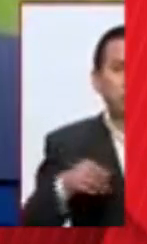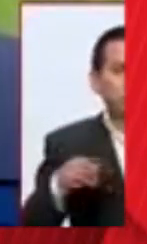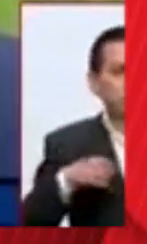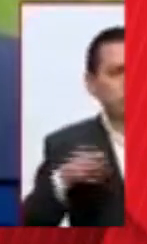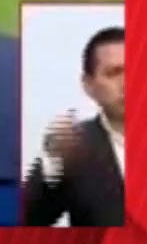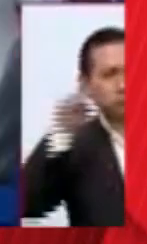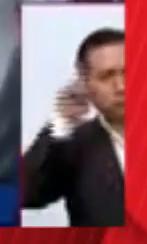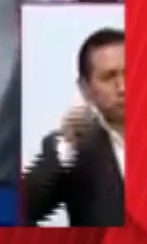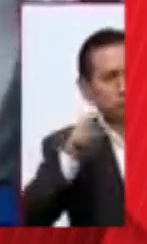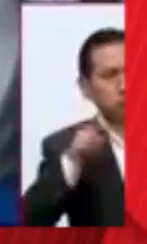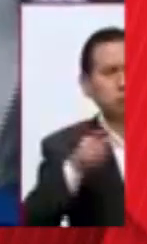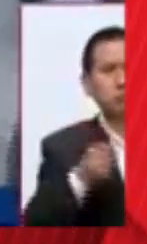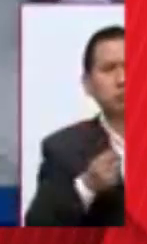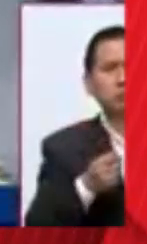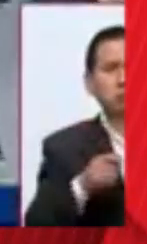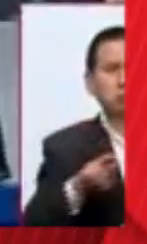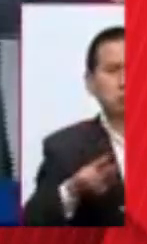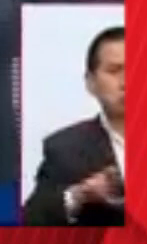Sospechosamente, algunos viajes